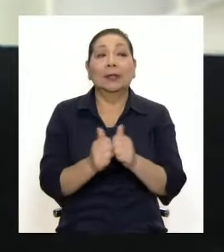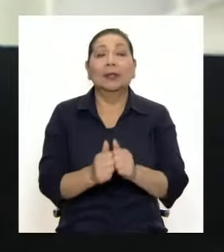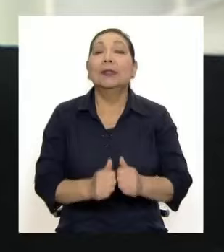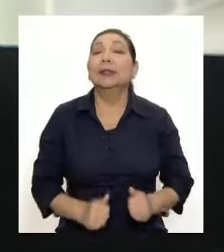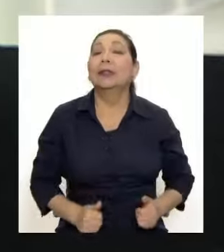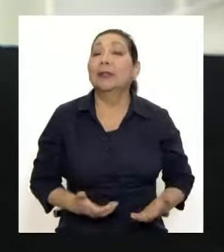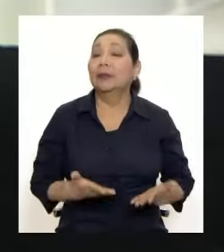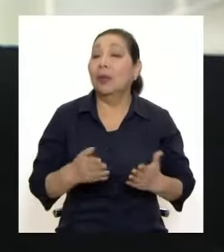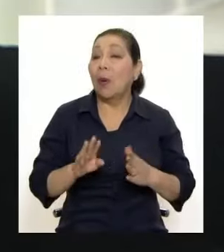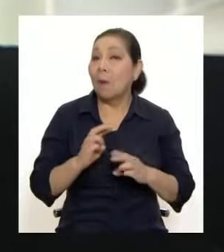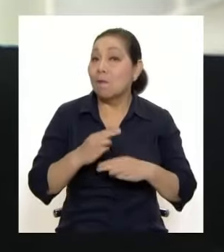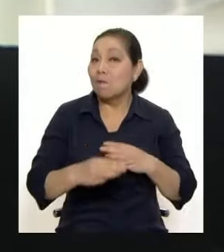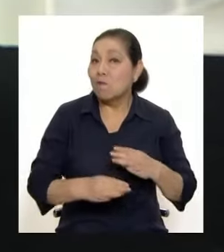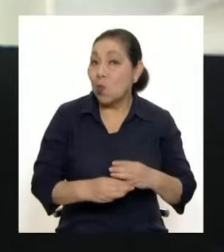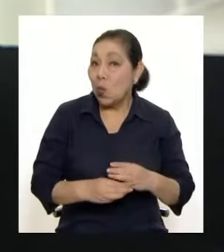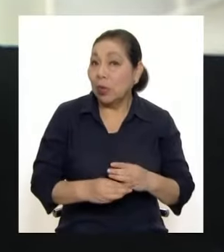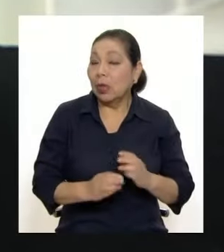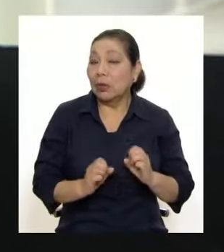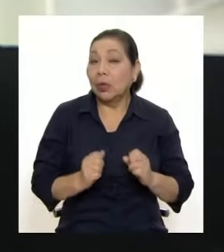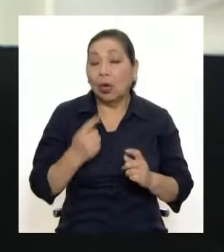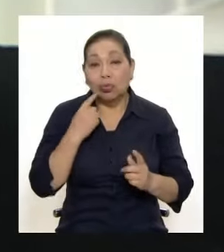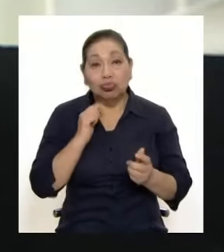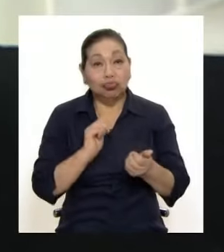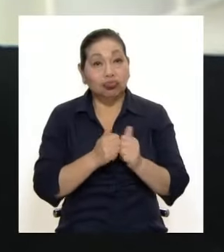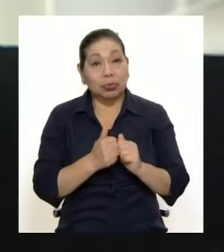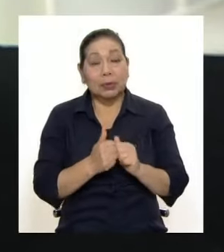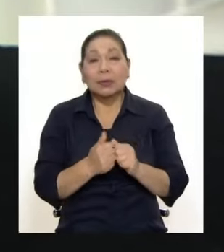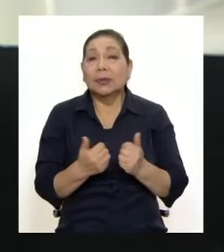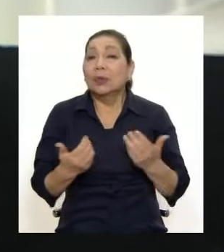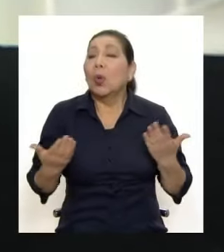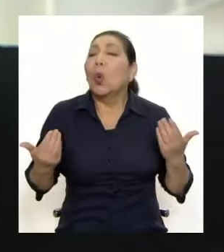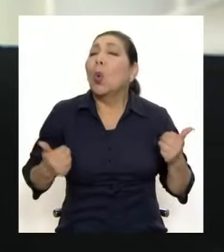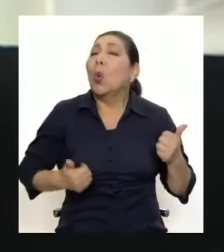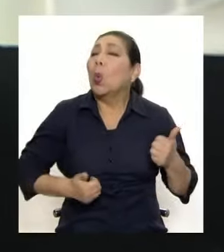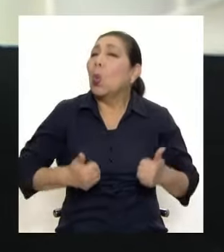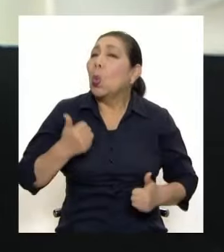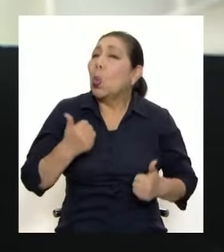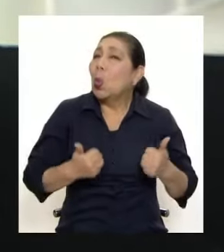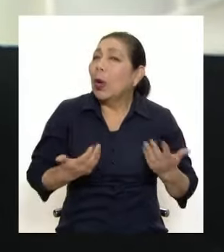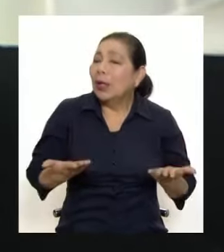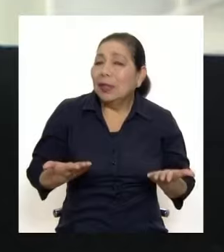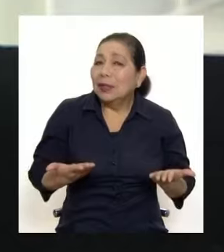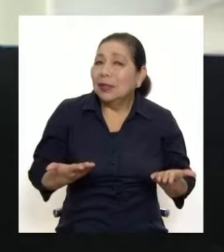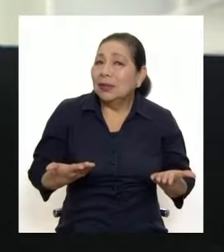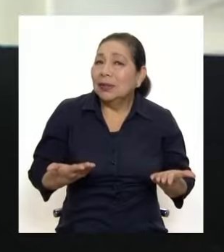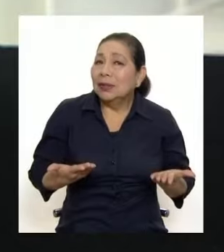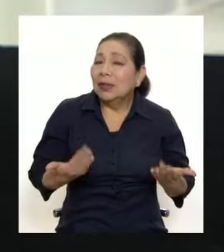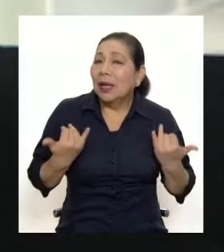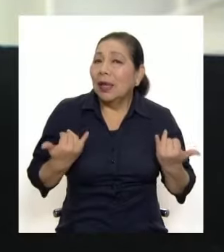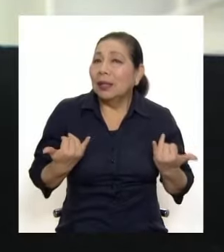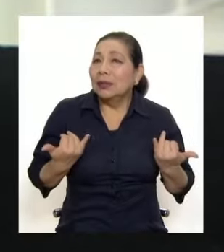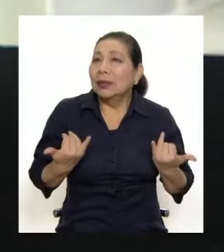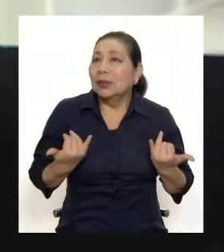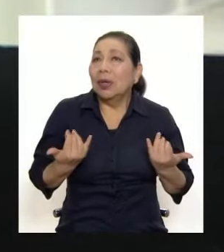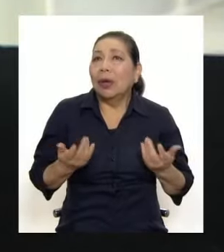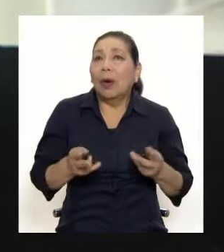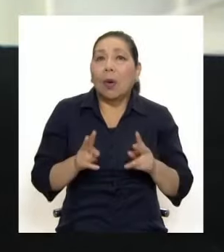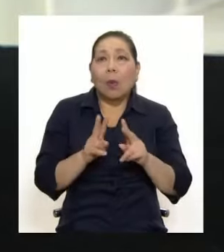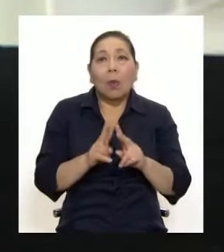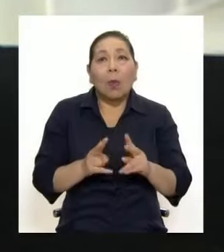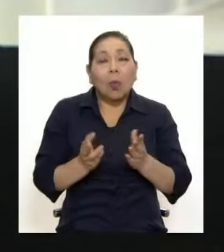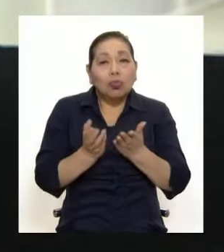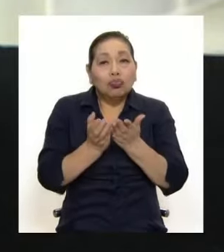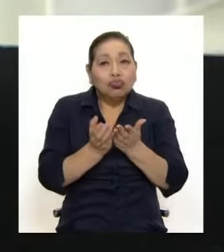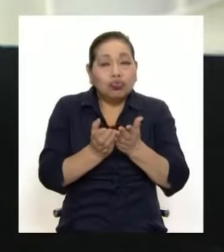la la región a nivel mundial en lo que nos vamos a convertir nosotros Cuáles son estos e estos valores que tiene el puerto de